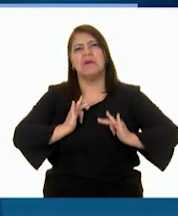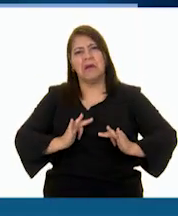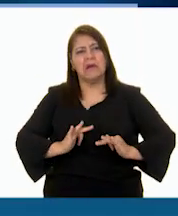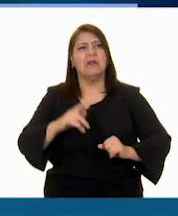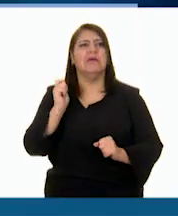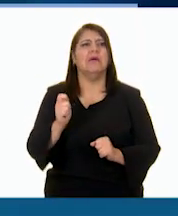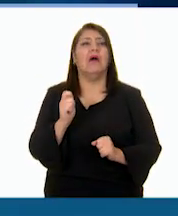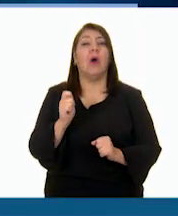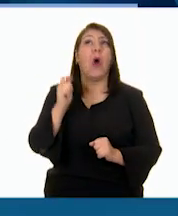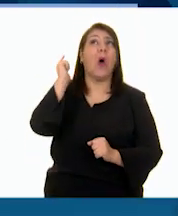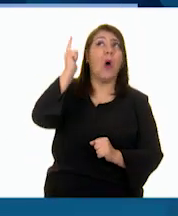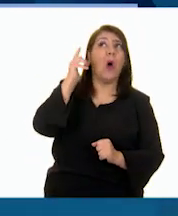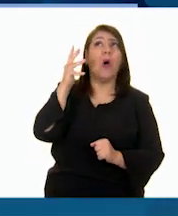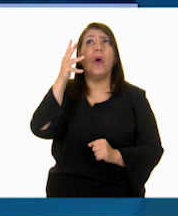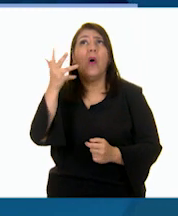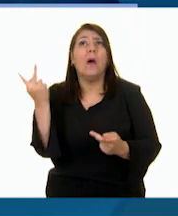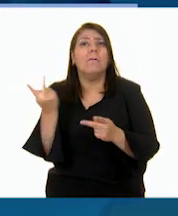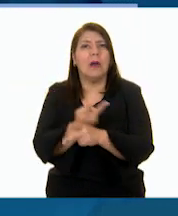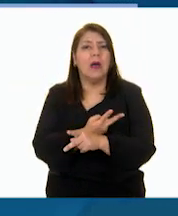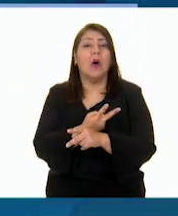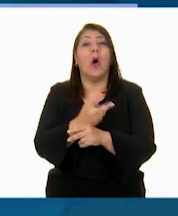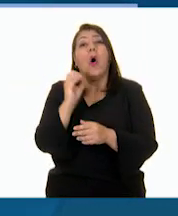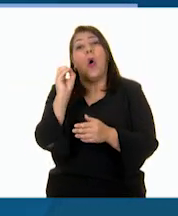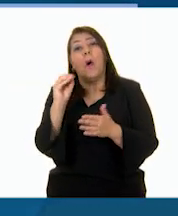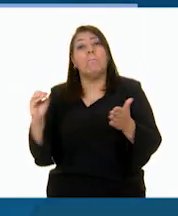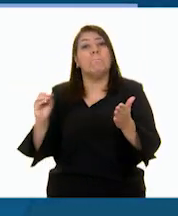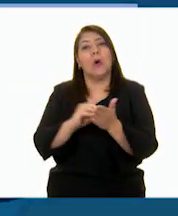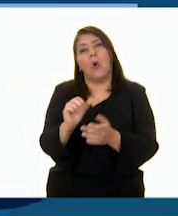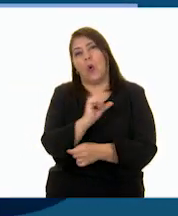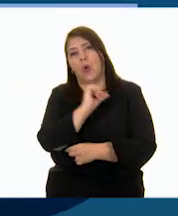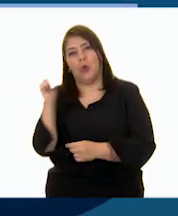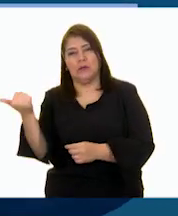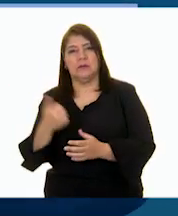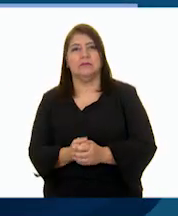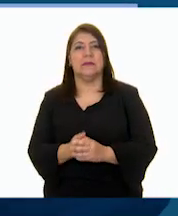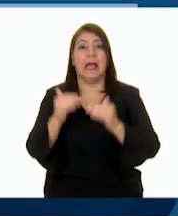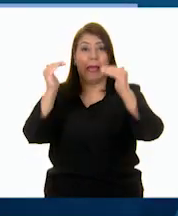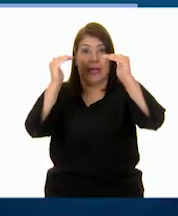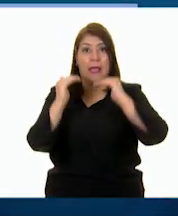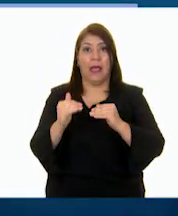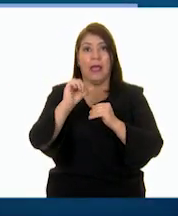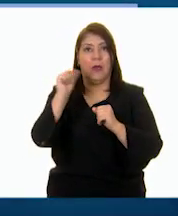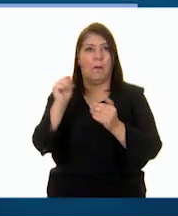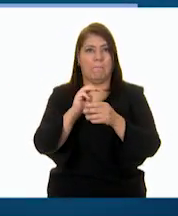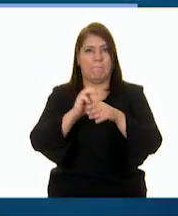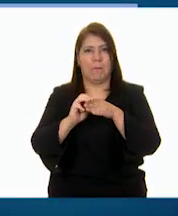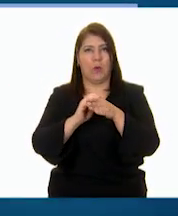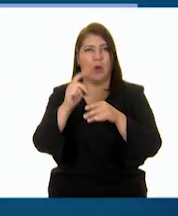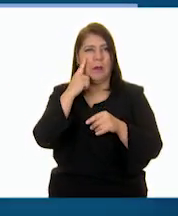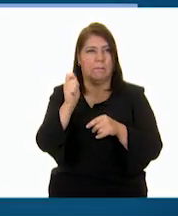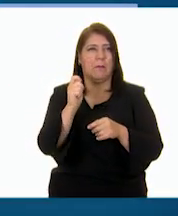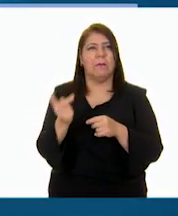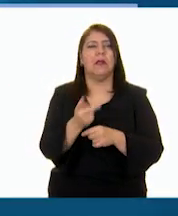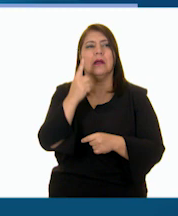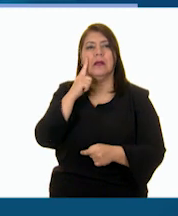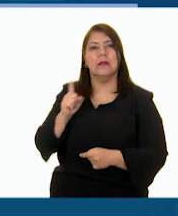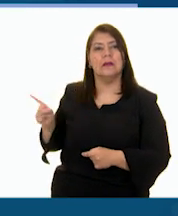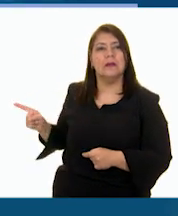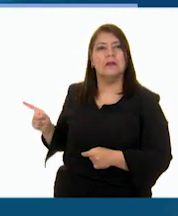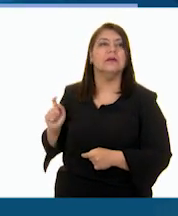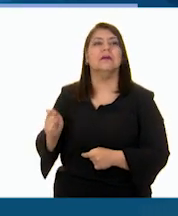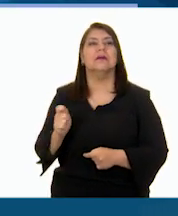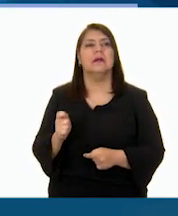tranquilo, esperanzado u otro. Y la siguiente pregunta es, ¿cuál es tu